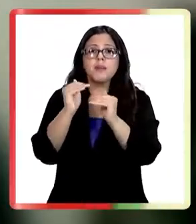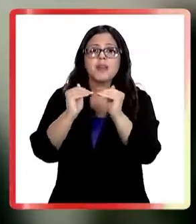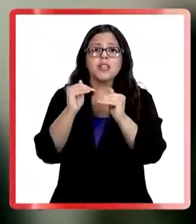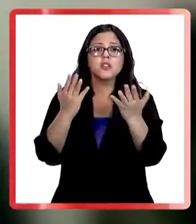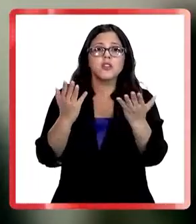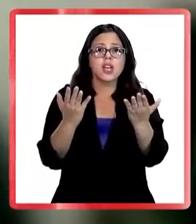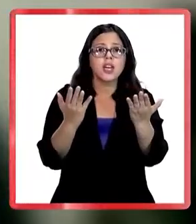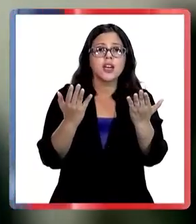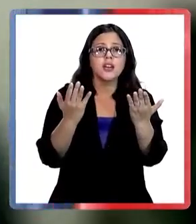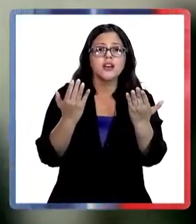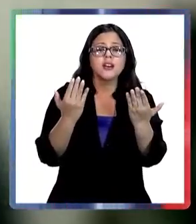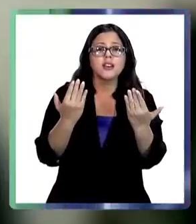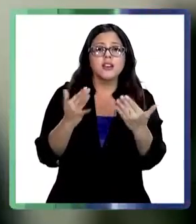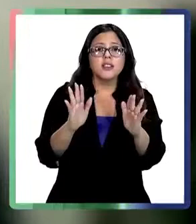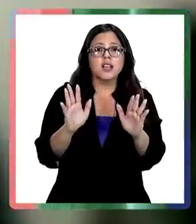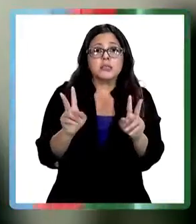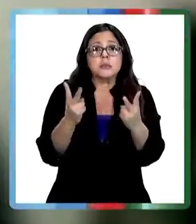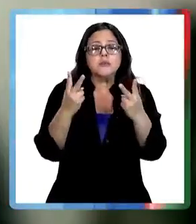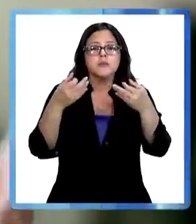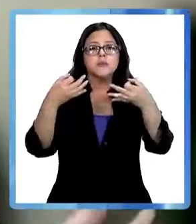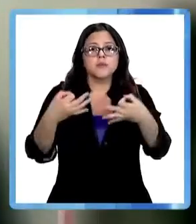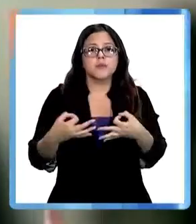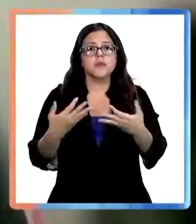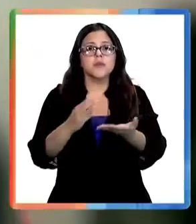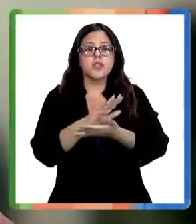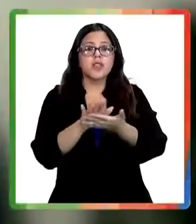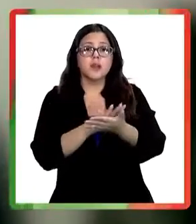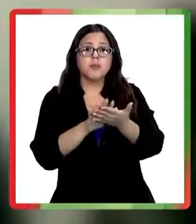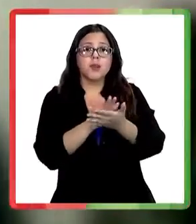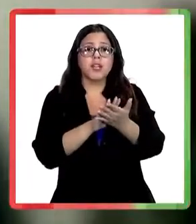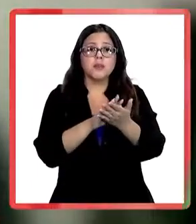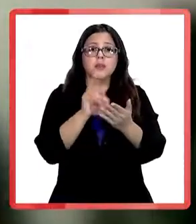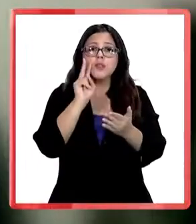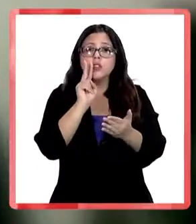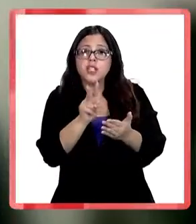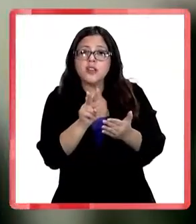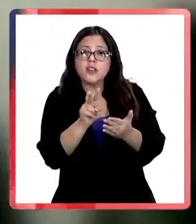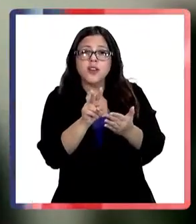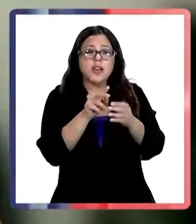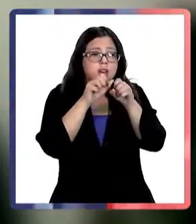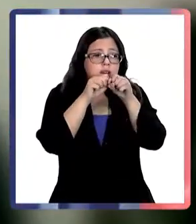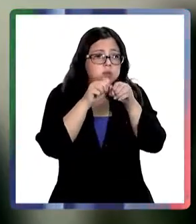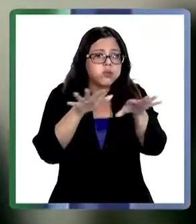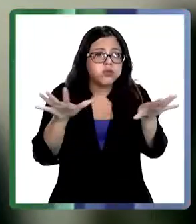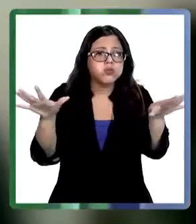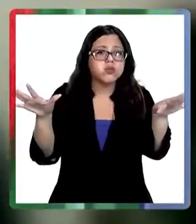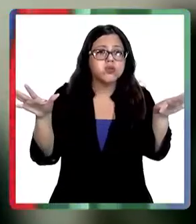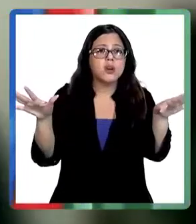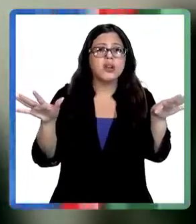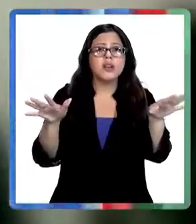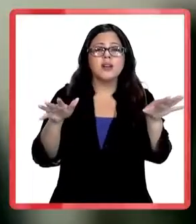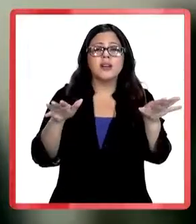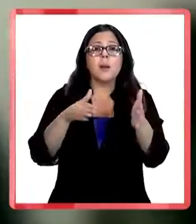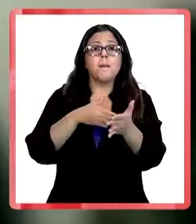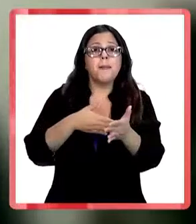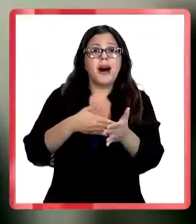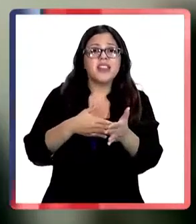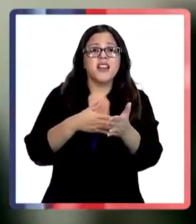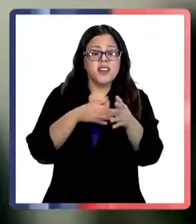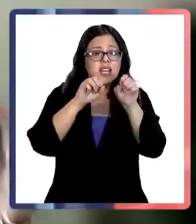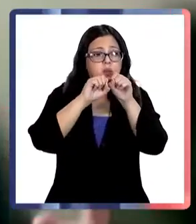consiguiendo susceptibles. Se ha demostrado que mientras mayor masa es susceptible, más replica y más va buscando variantes, por eso es tan